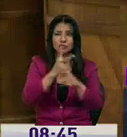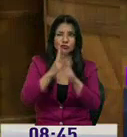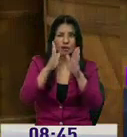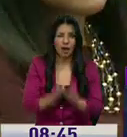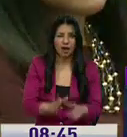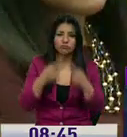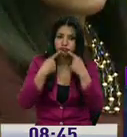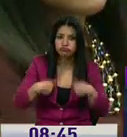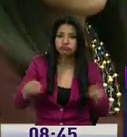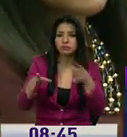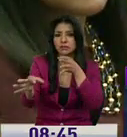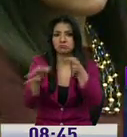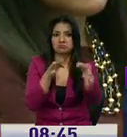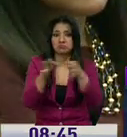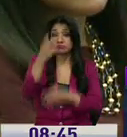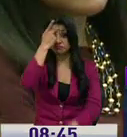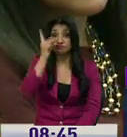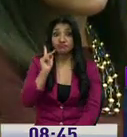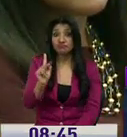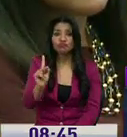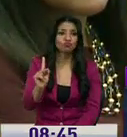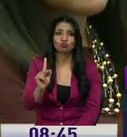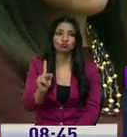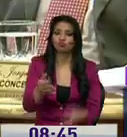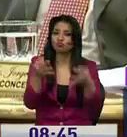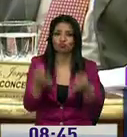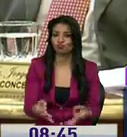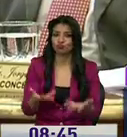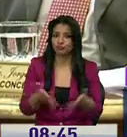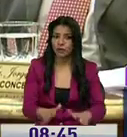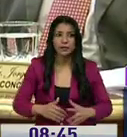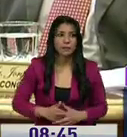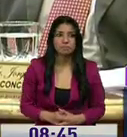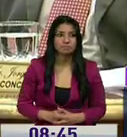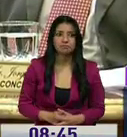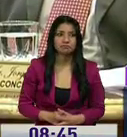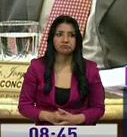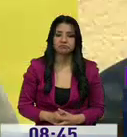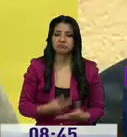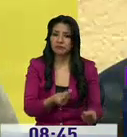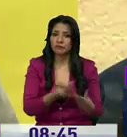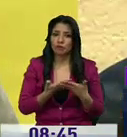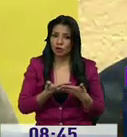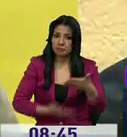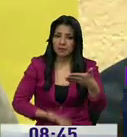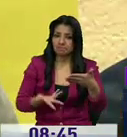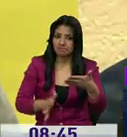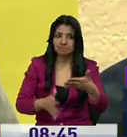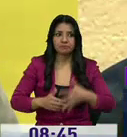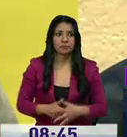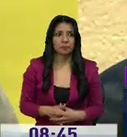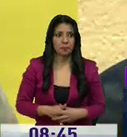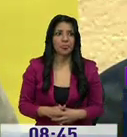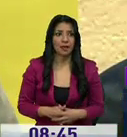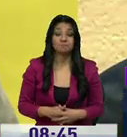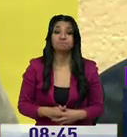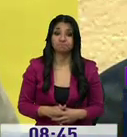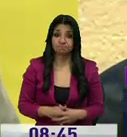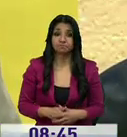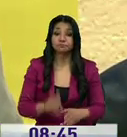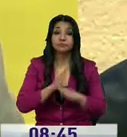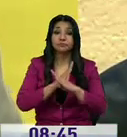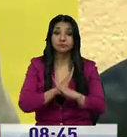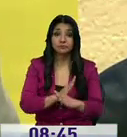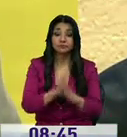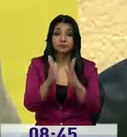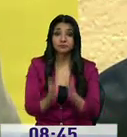prensa, indicaron que esta resolución aún no se ejecuta en virtud de que no les llega por escrito. Que el criterio o la expresión del Defensor del